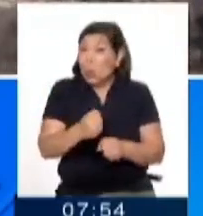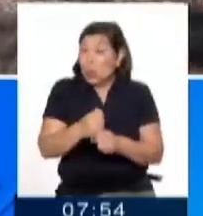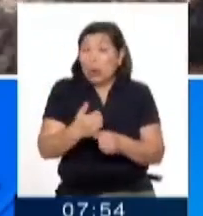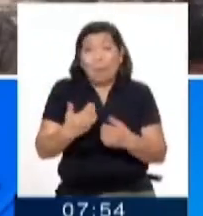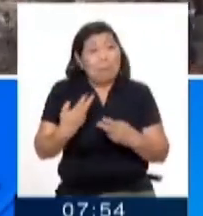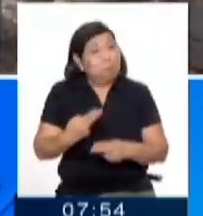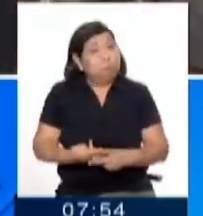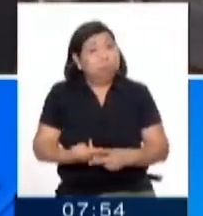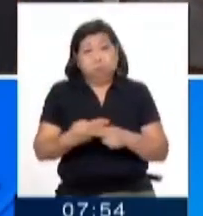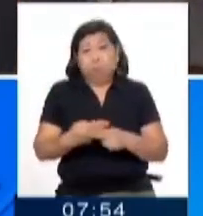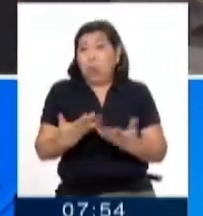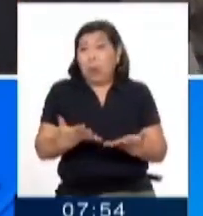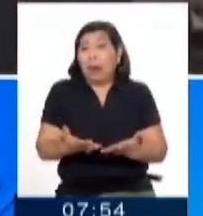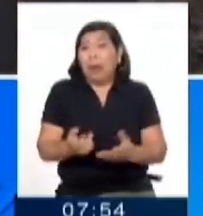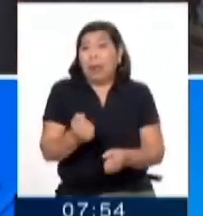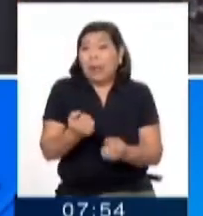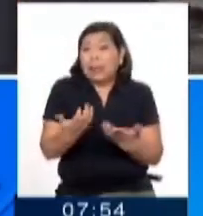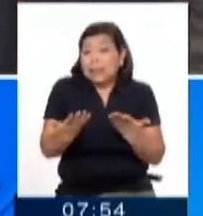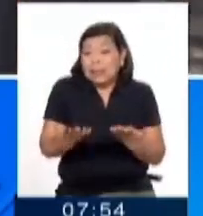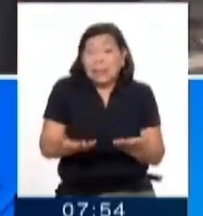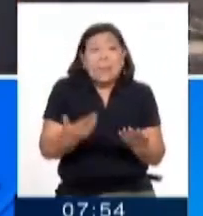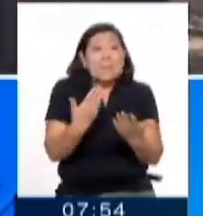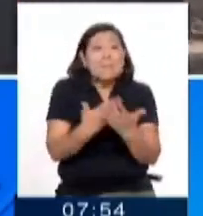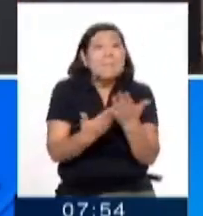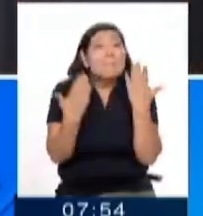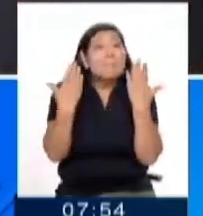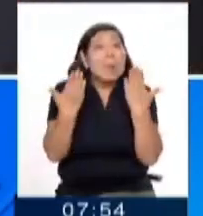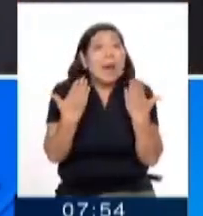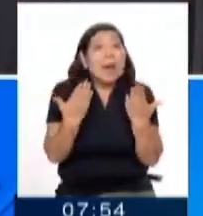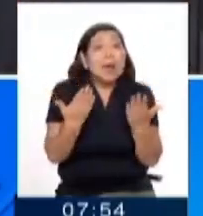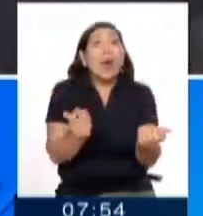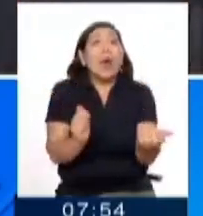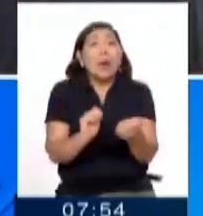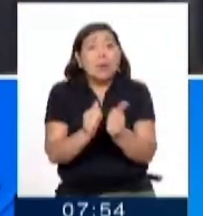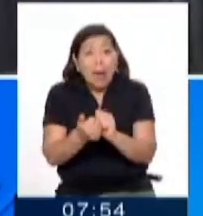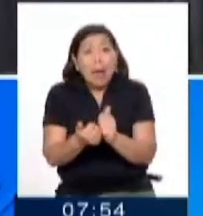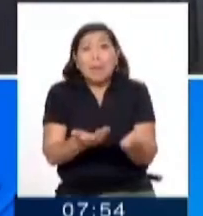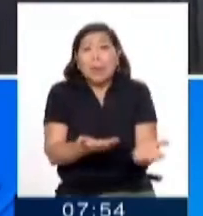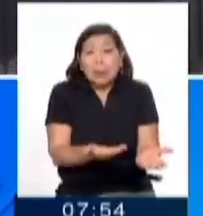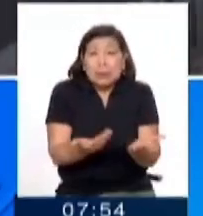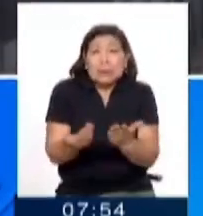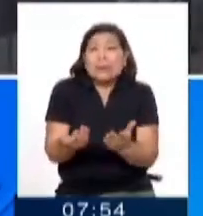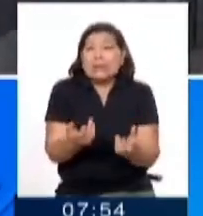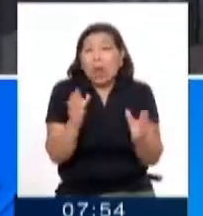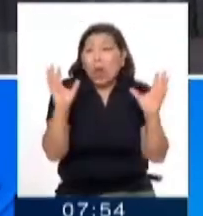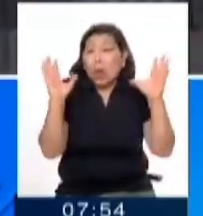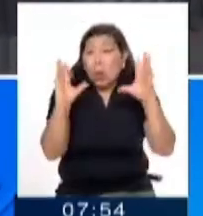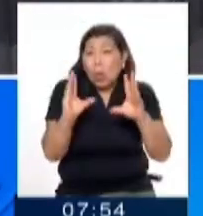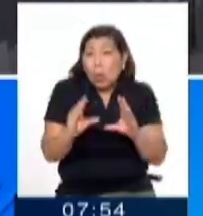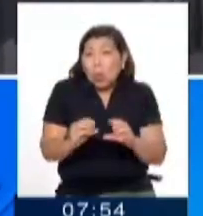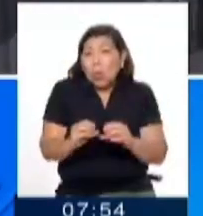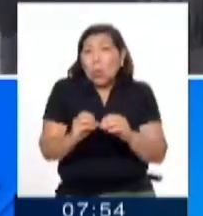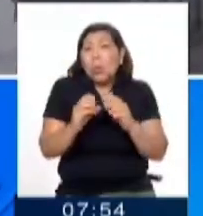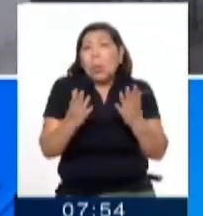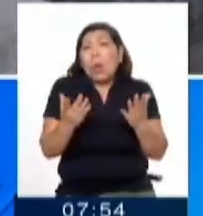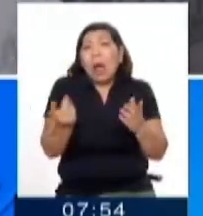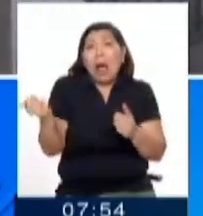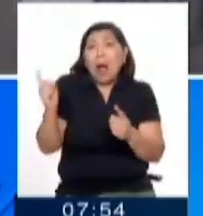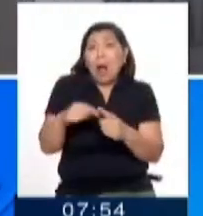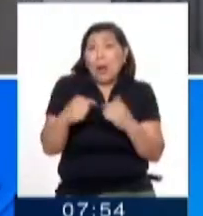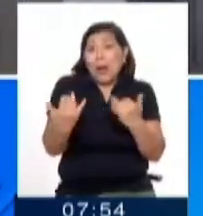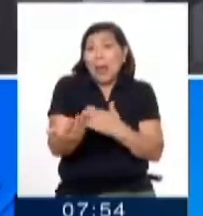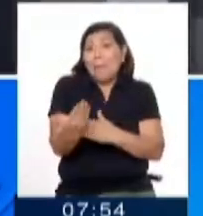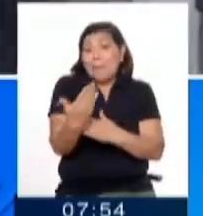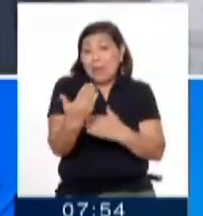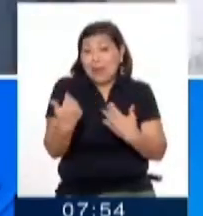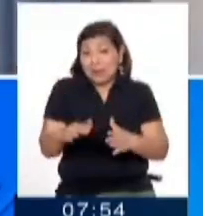pesado requiere mucha mano de obra. Hemos estado haciendo relevos constantes para mantener un trabajo sostenido durante toda la noche y hasta ahora en la mañana. ¿Han